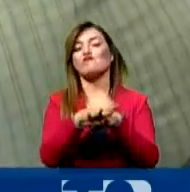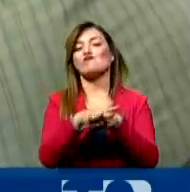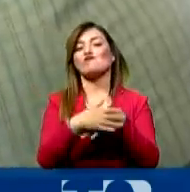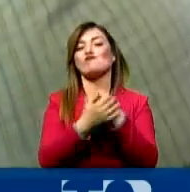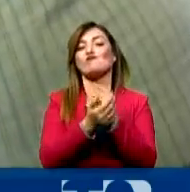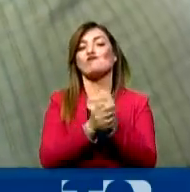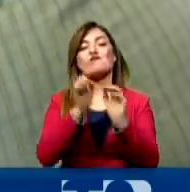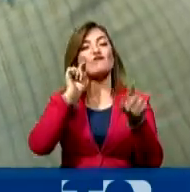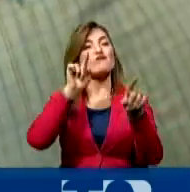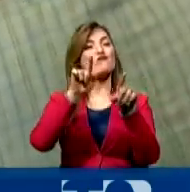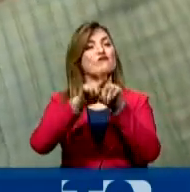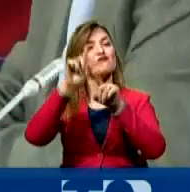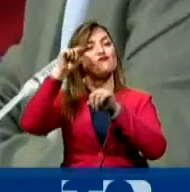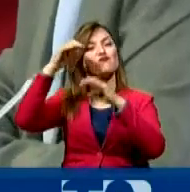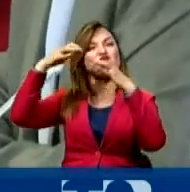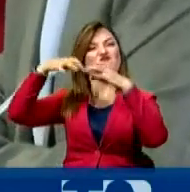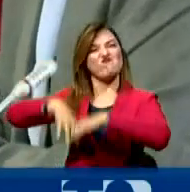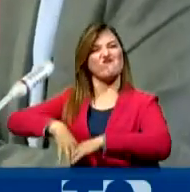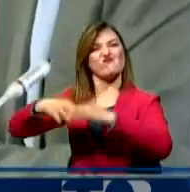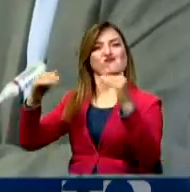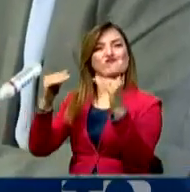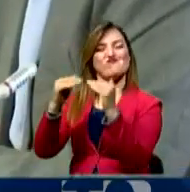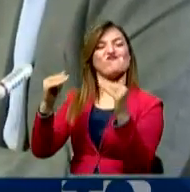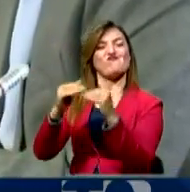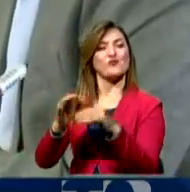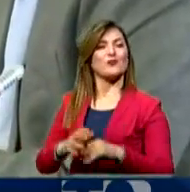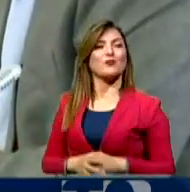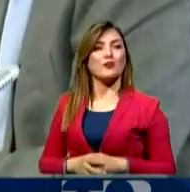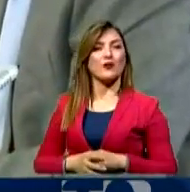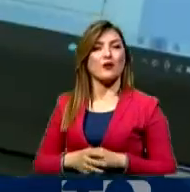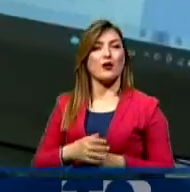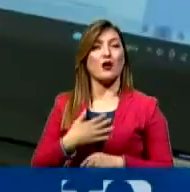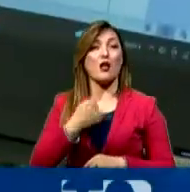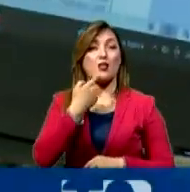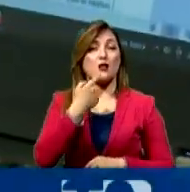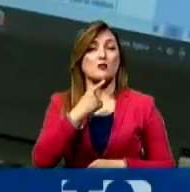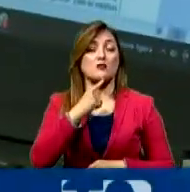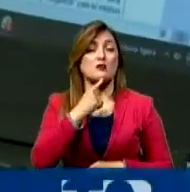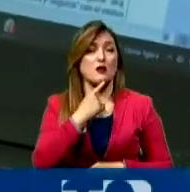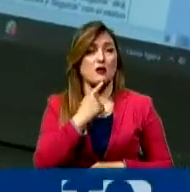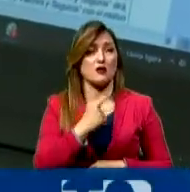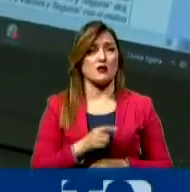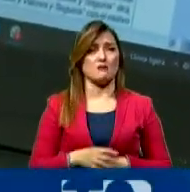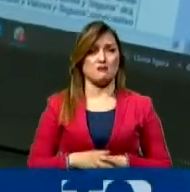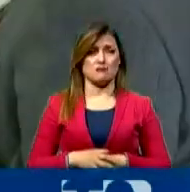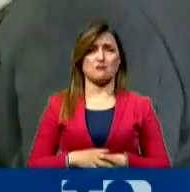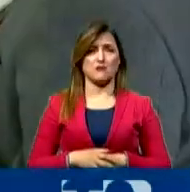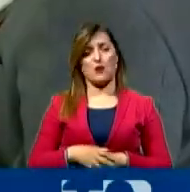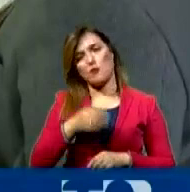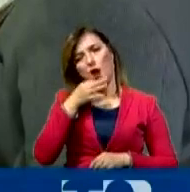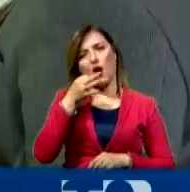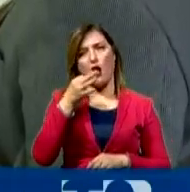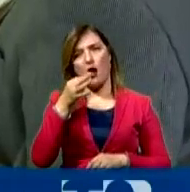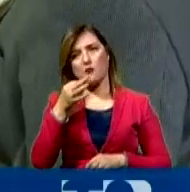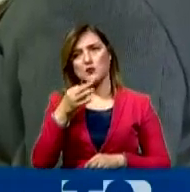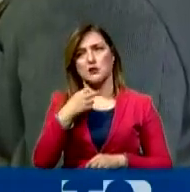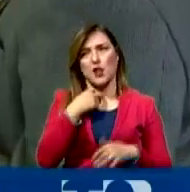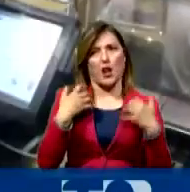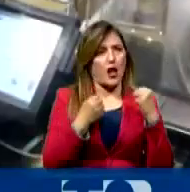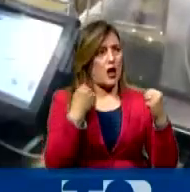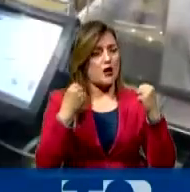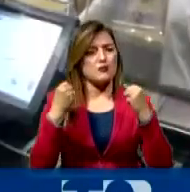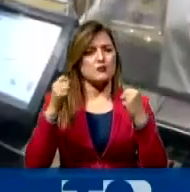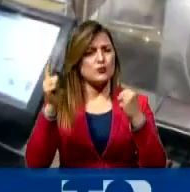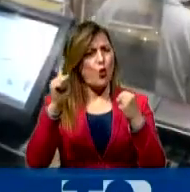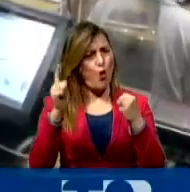de desestabilizar la democracia. Esto lo digo con seriedad, no desde la mediocridad de la paranoia política, ni mucho menos,